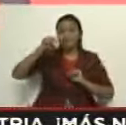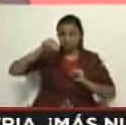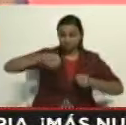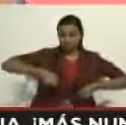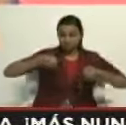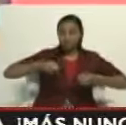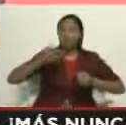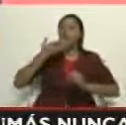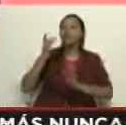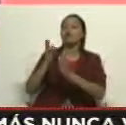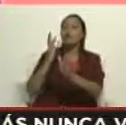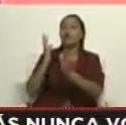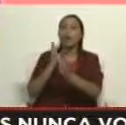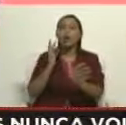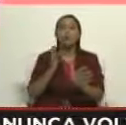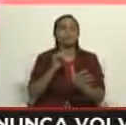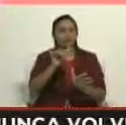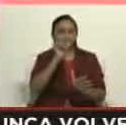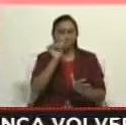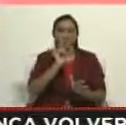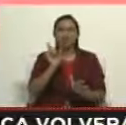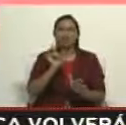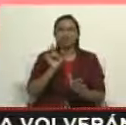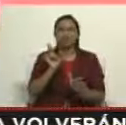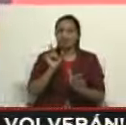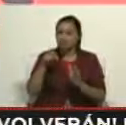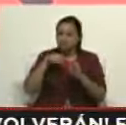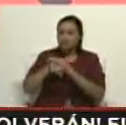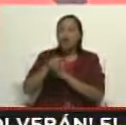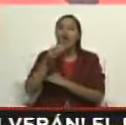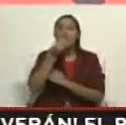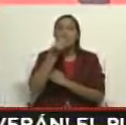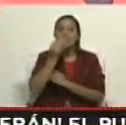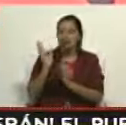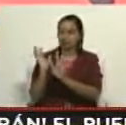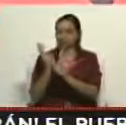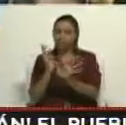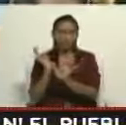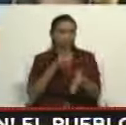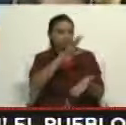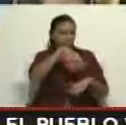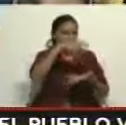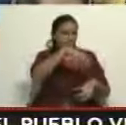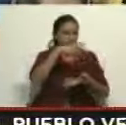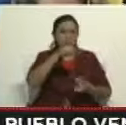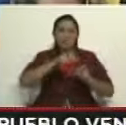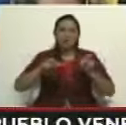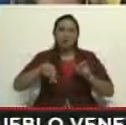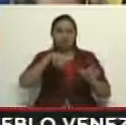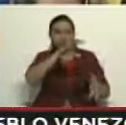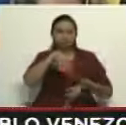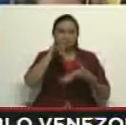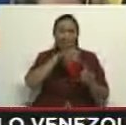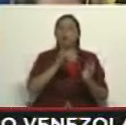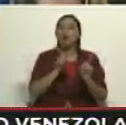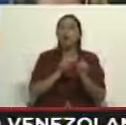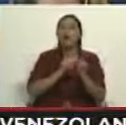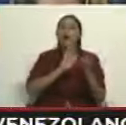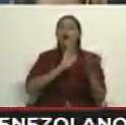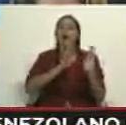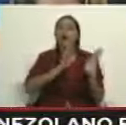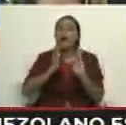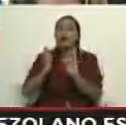por allá. Da risa ahorita, ahorita da risa. Pero la policía comenzó a organizar para que se llevaran